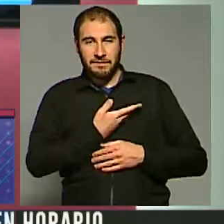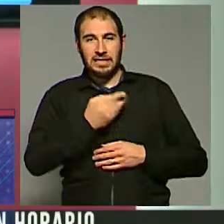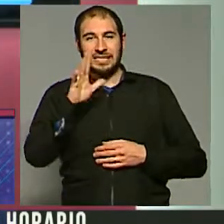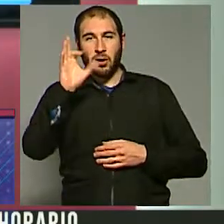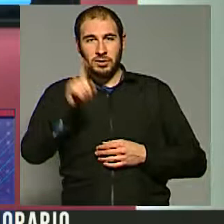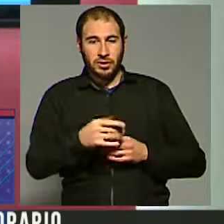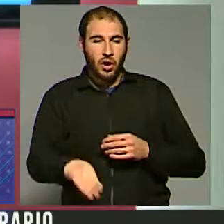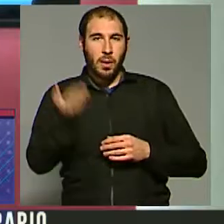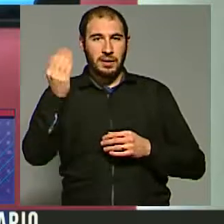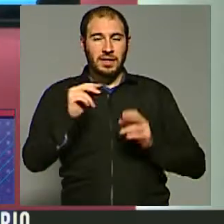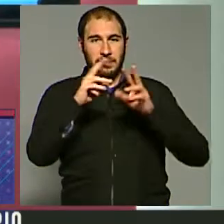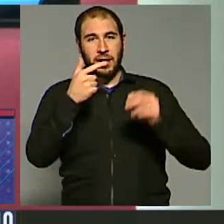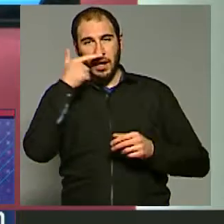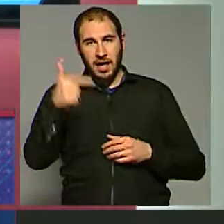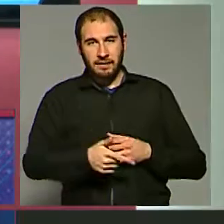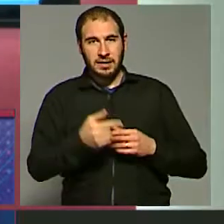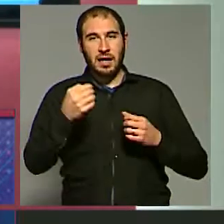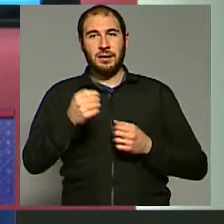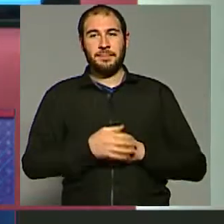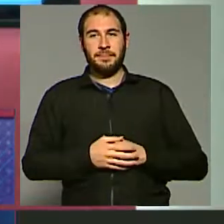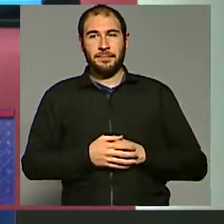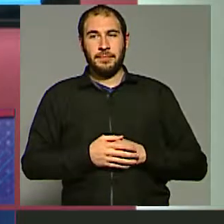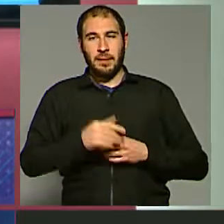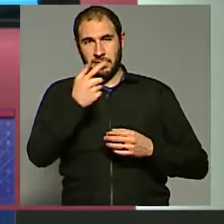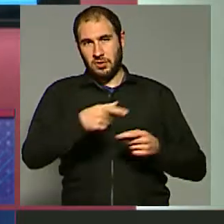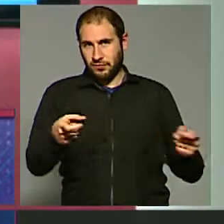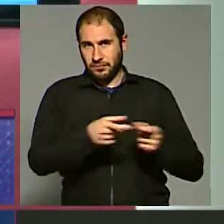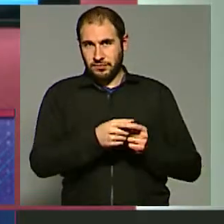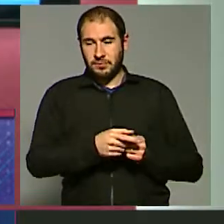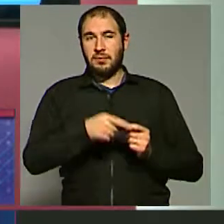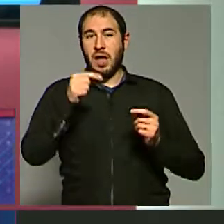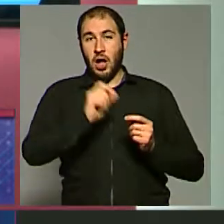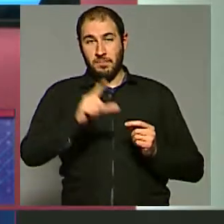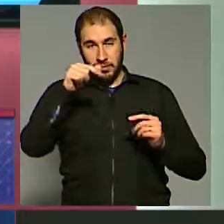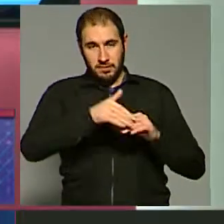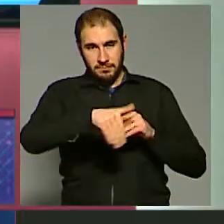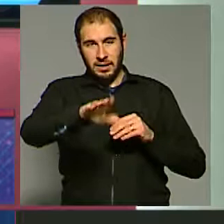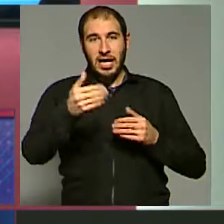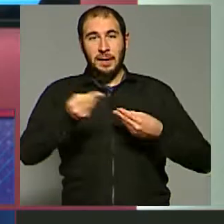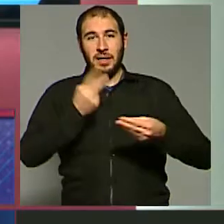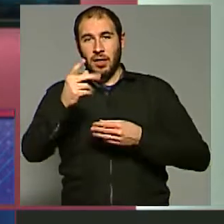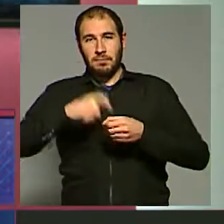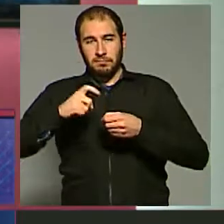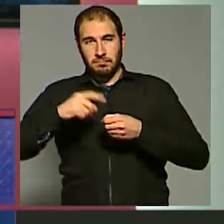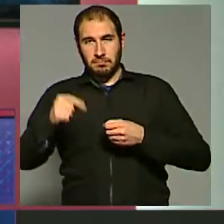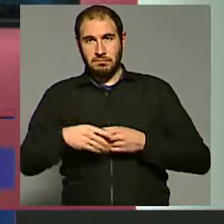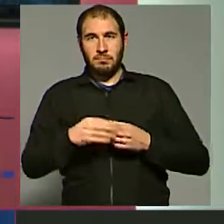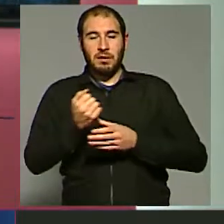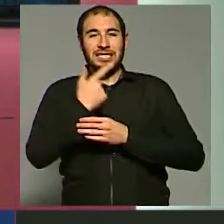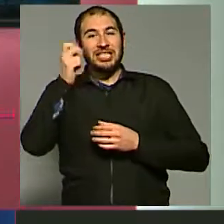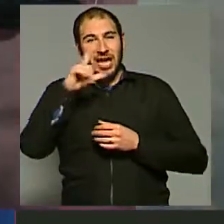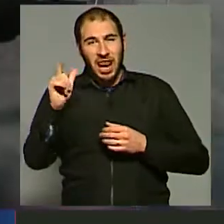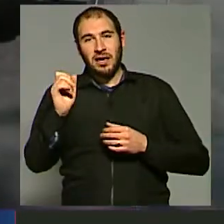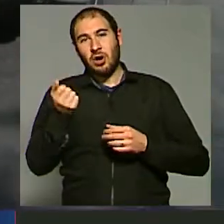5%, lo que tiene que ver con los combustibles para los minoristas. A partir de ese aumento, dos empresas petroleras reconocidas, como es el caso de Shell